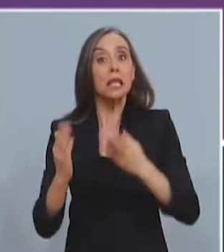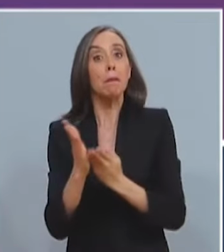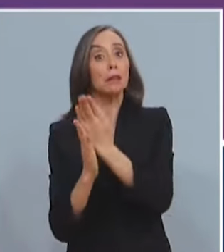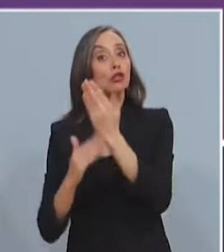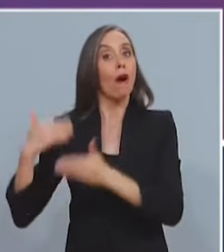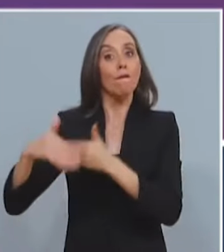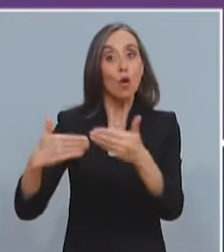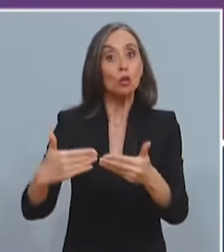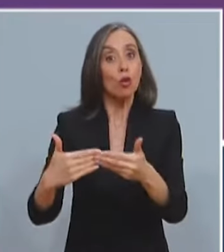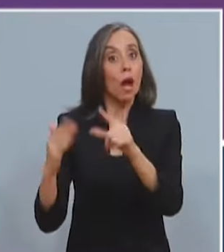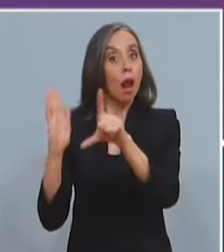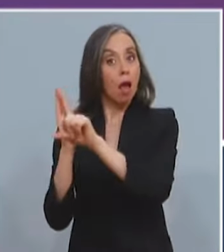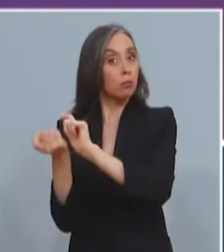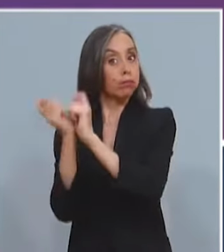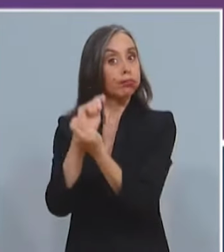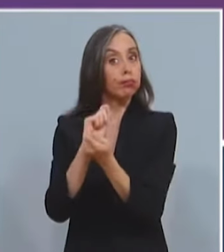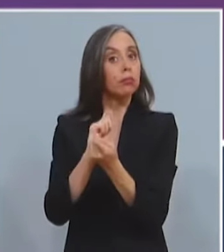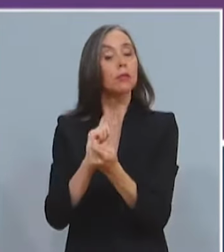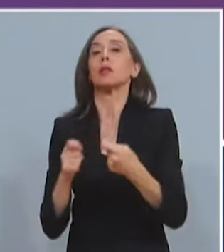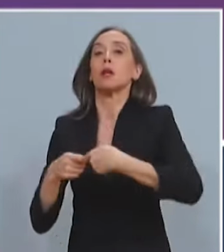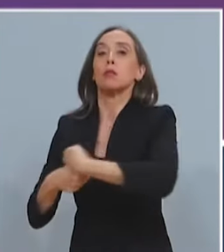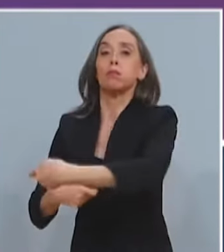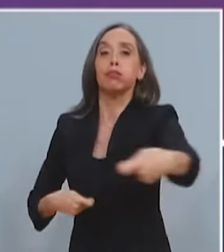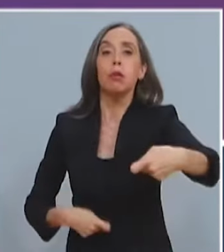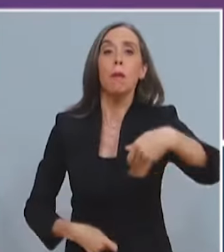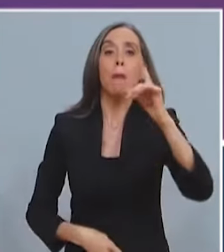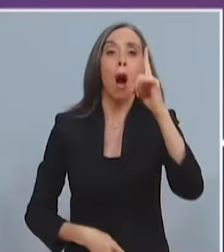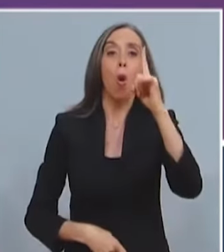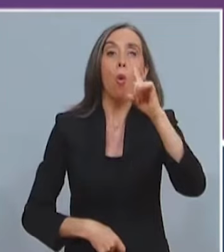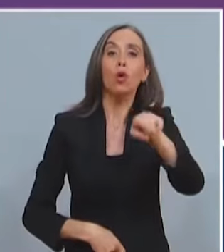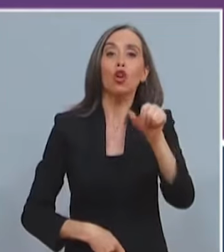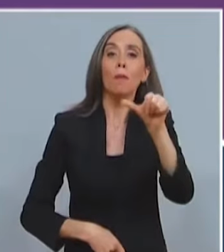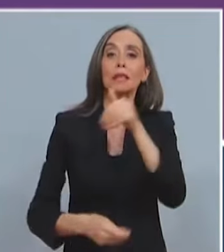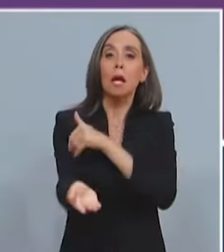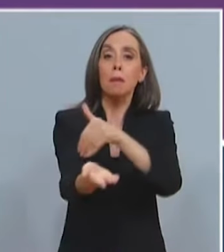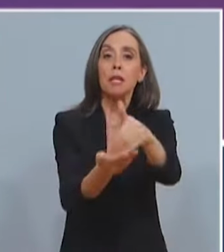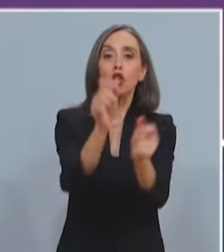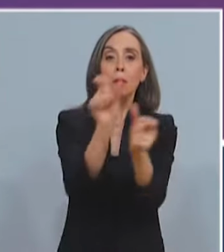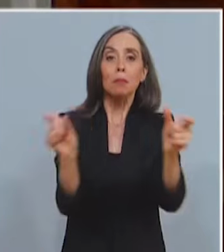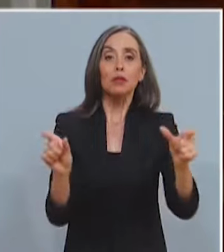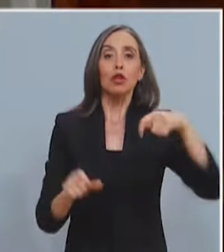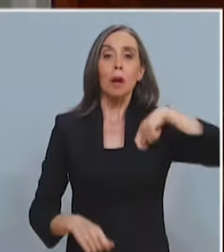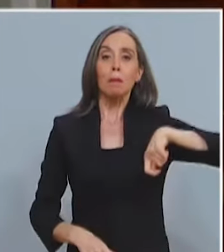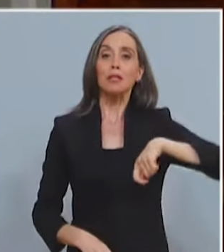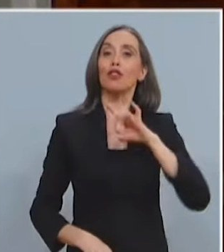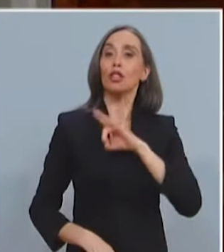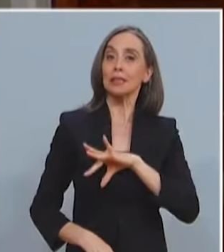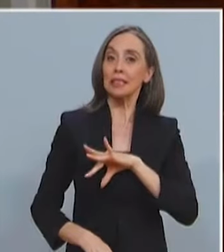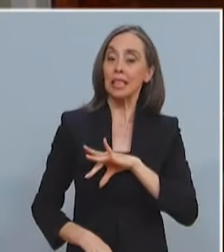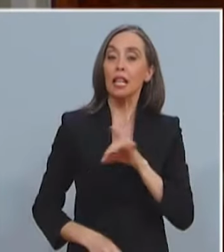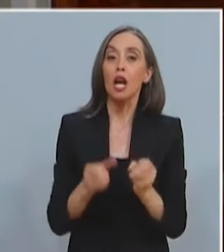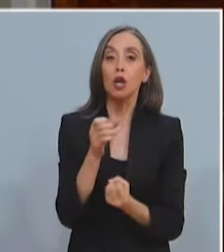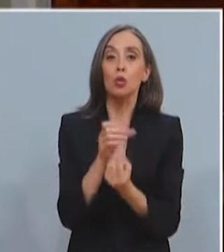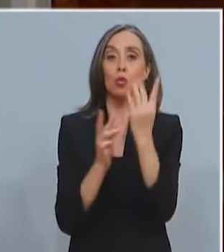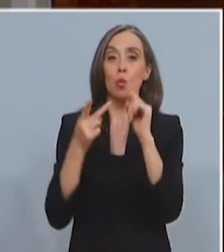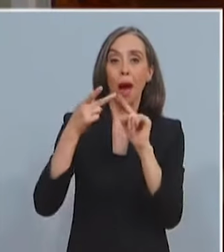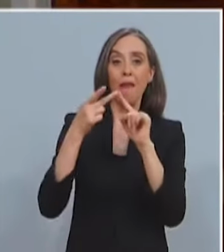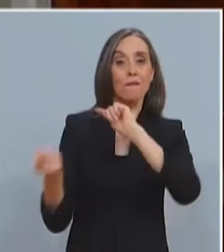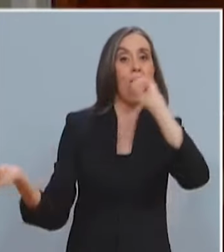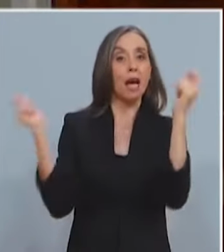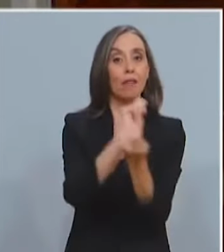que ya está favoreciendo a más de 16 millones de pensionados chilenos esta nueva reforma